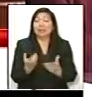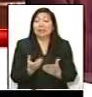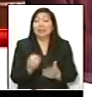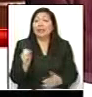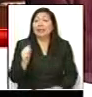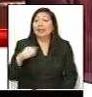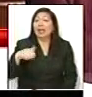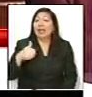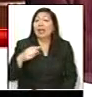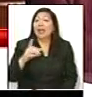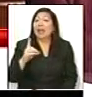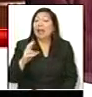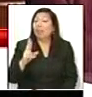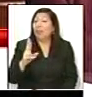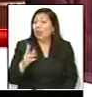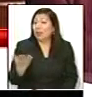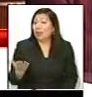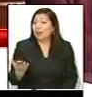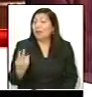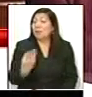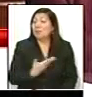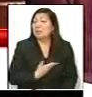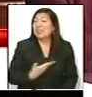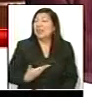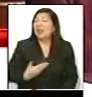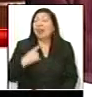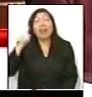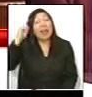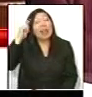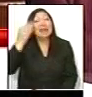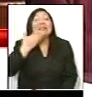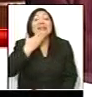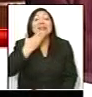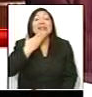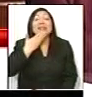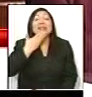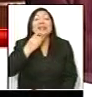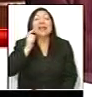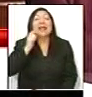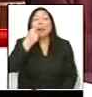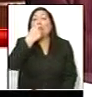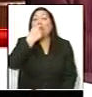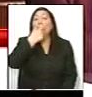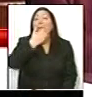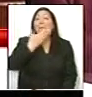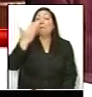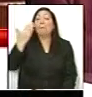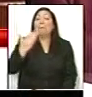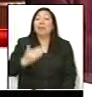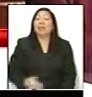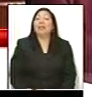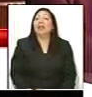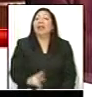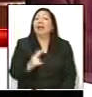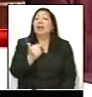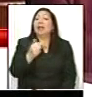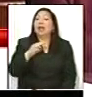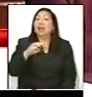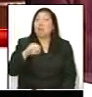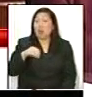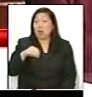ser senador. Y las dos vicepresidentas, ¿quién las crea? Las crea Ramón Castilla, que era muy